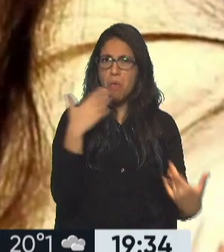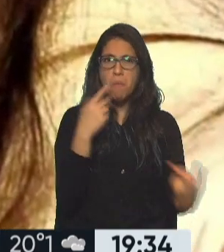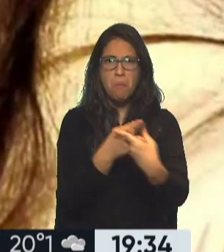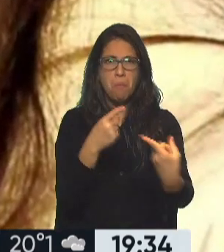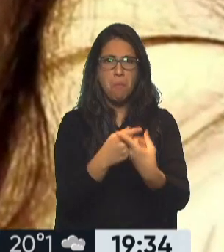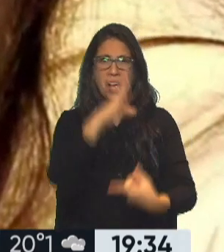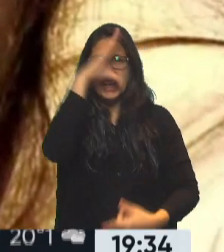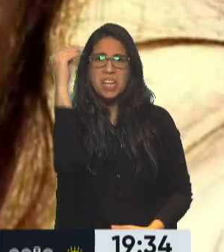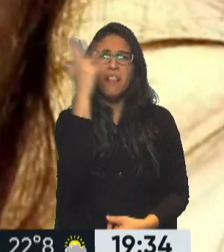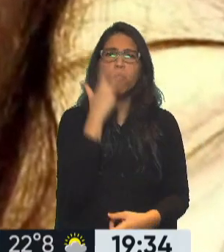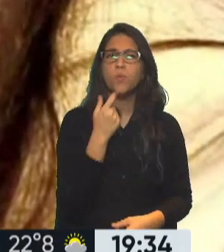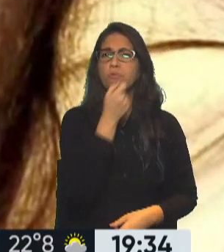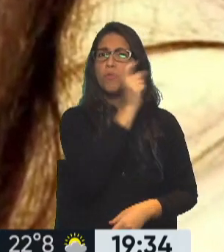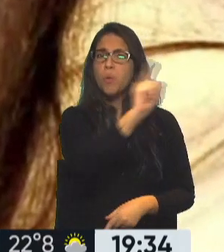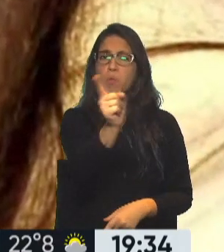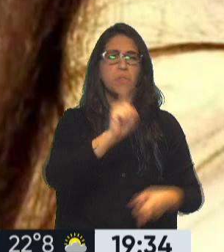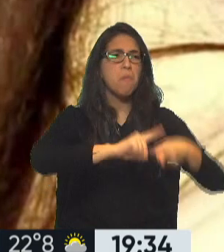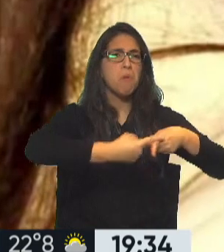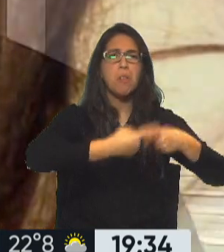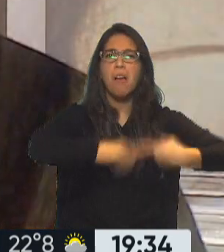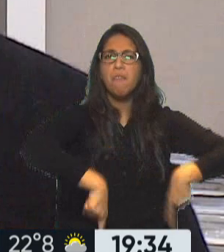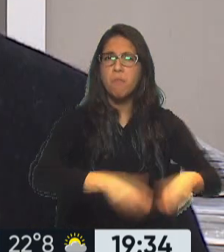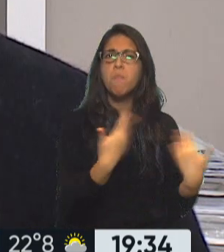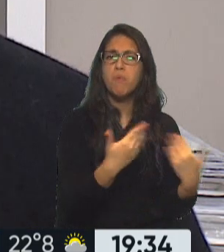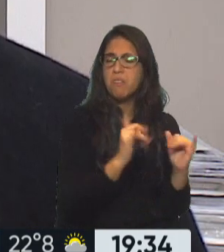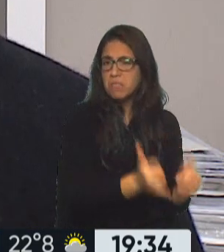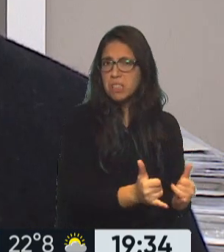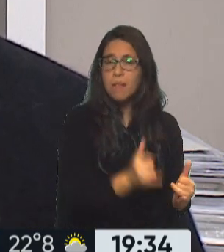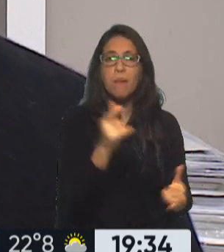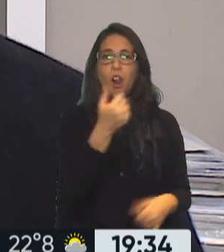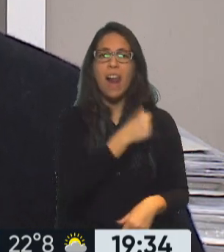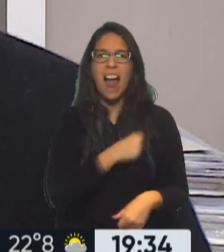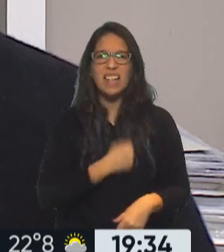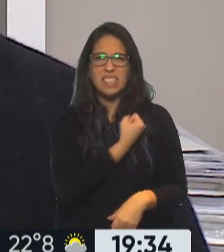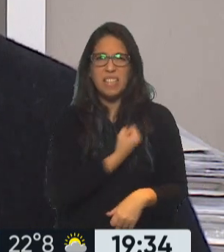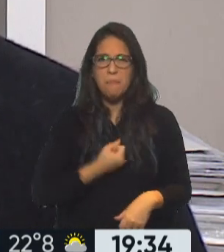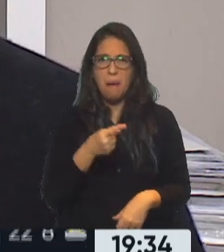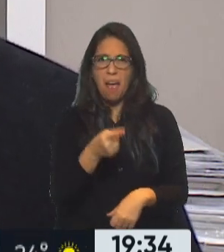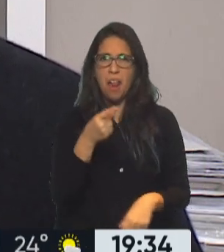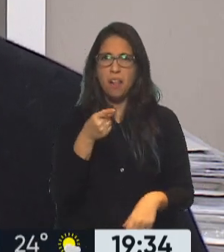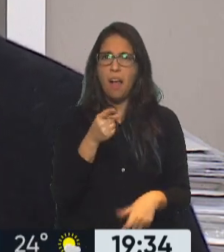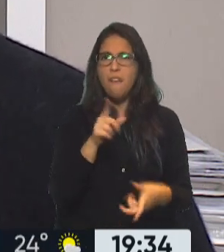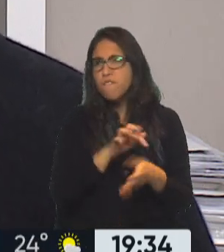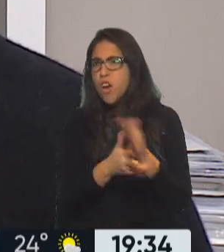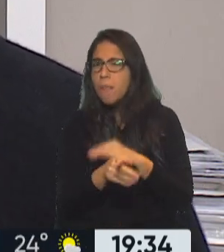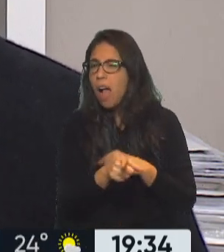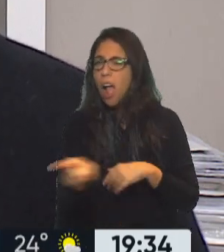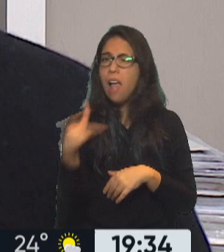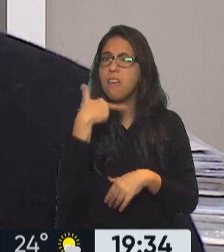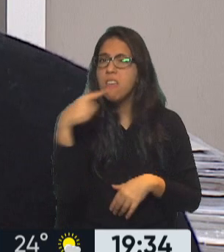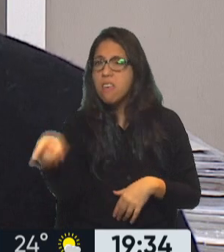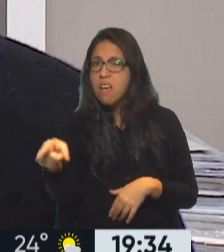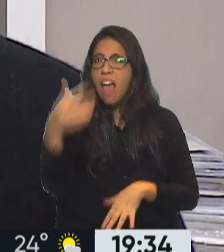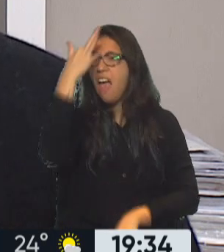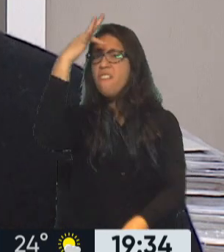podemos debatir políticamente lo que quieras pero bajo ningún punto de vista podemos lastimarla con su hija y bajo el título de que